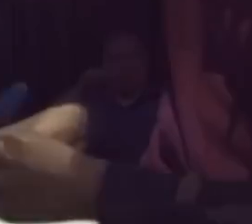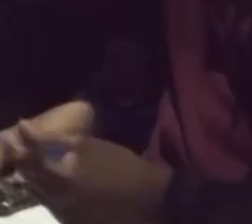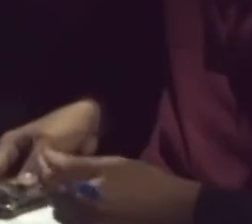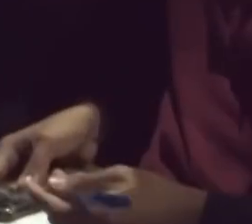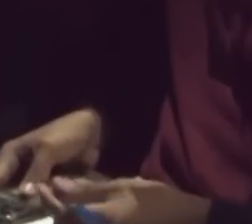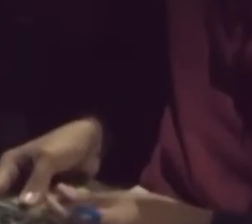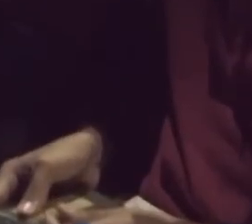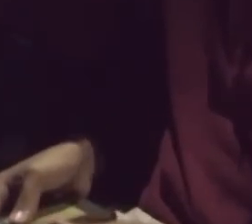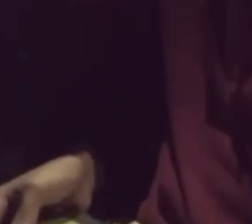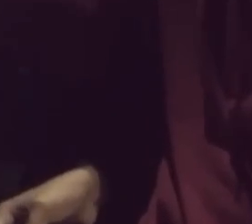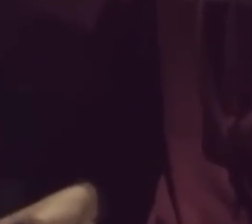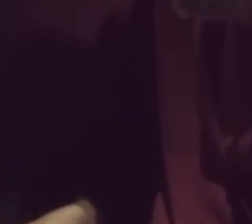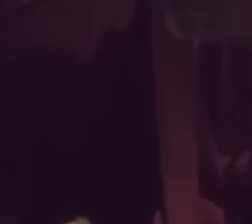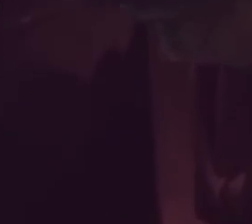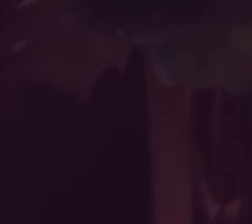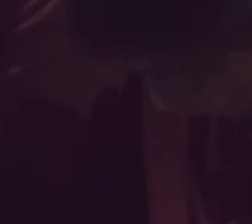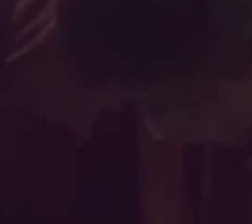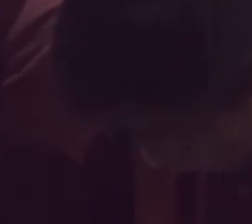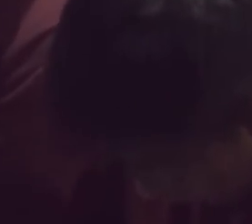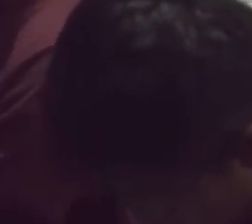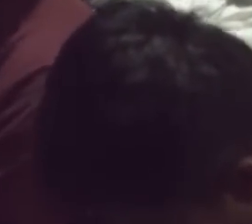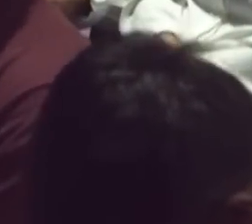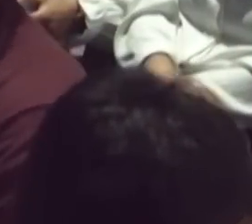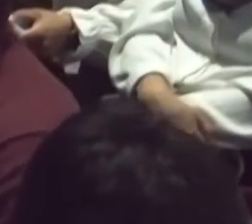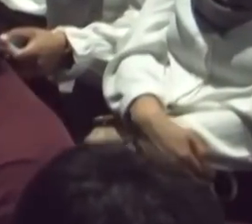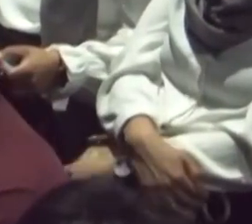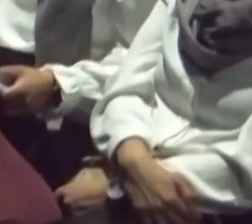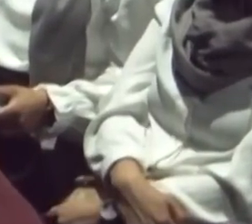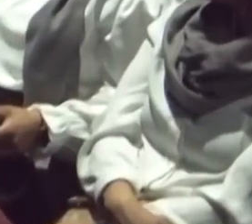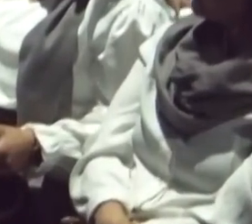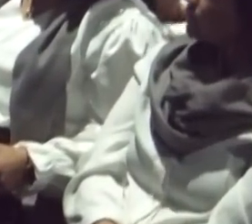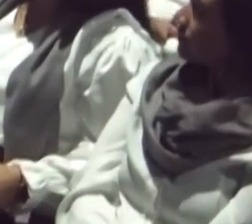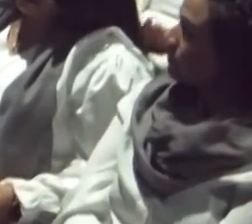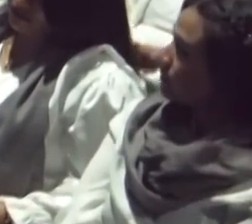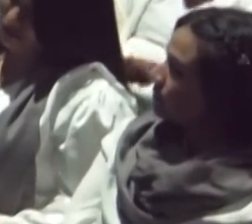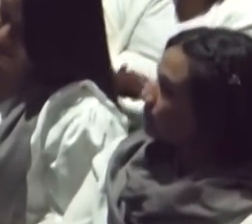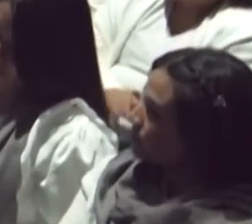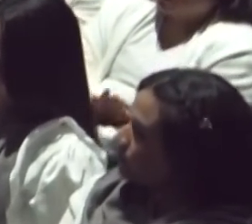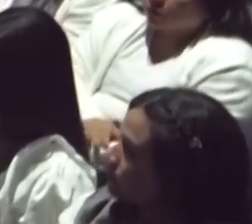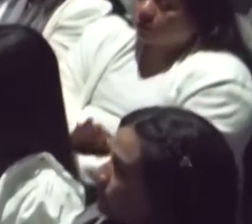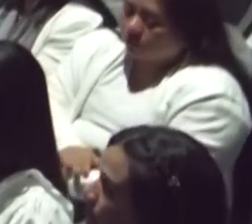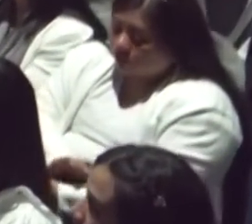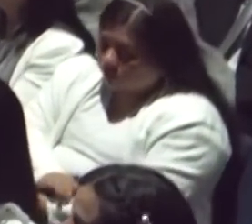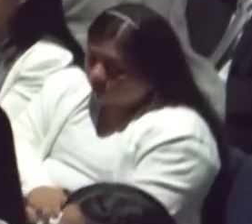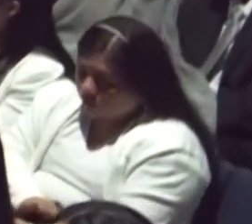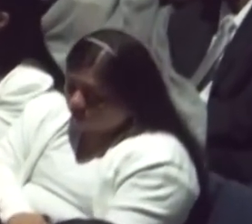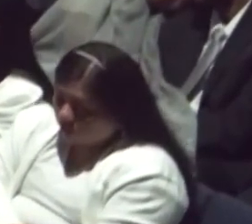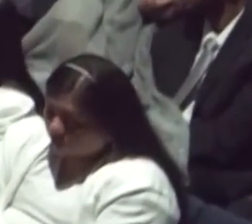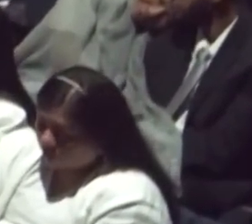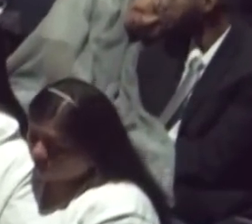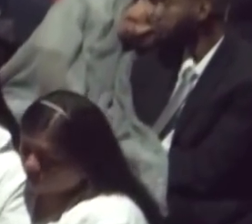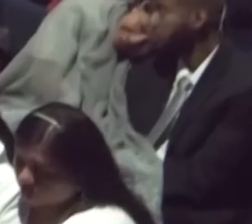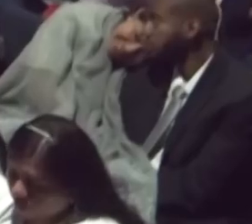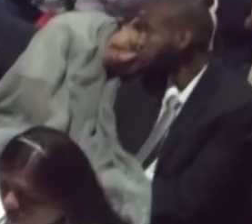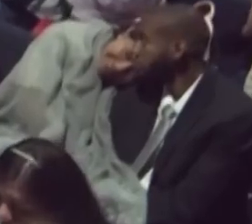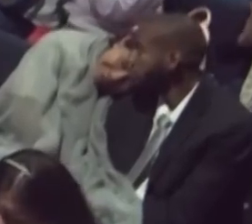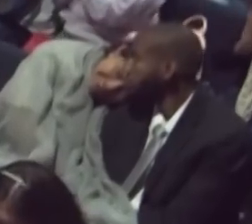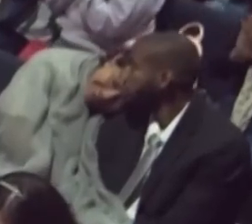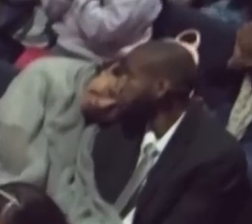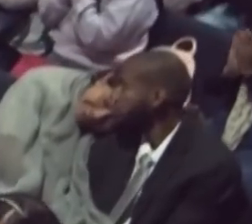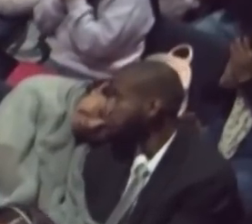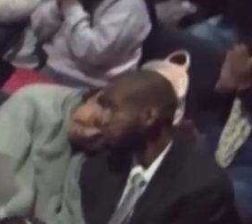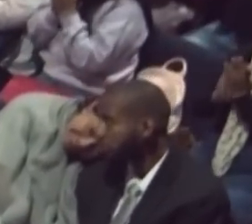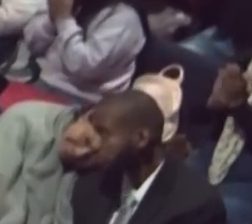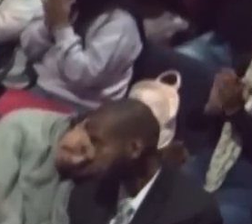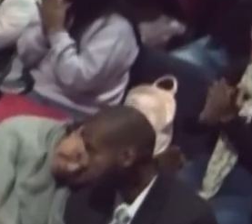Esos sí quieren algo con Dios, esos sí andan buscando de Dios. Siempre habrá alguno que otro que pues no, ¿eh? Pero porque